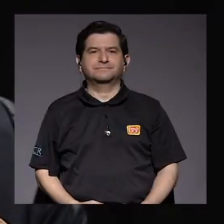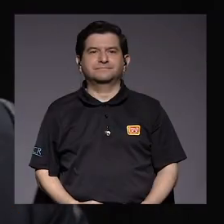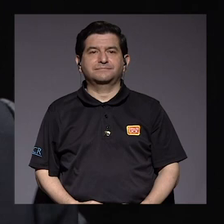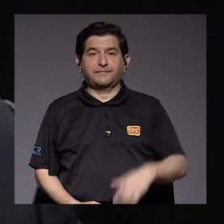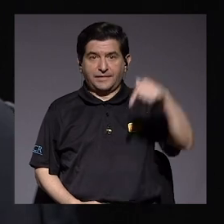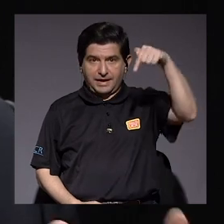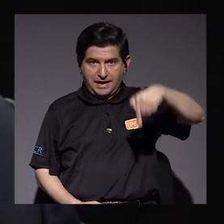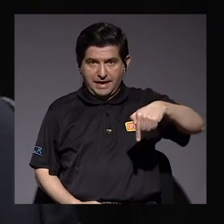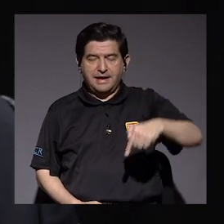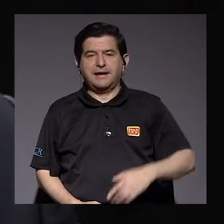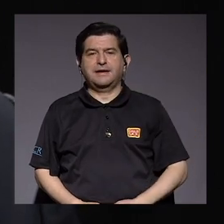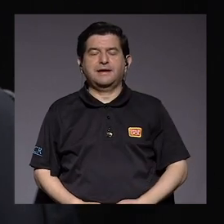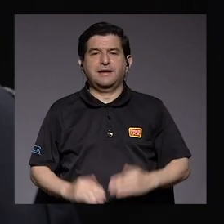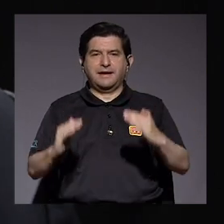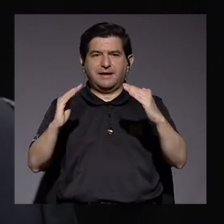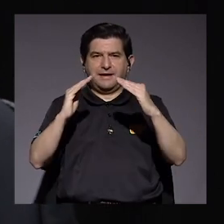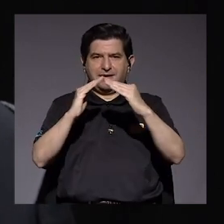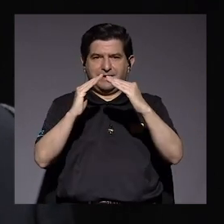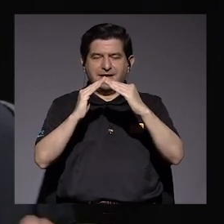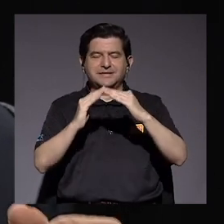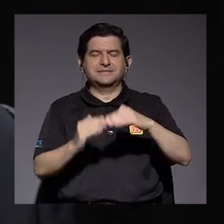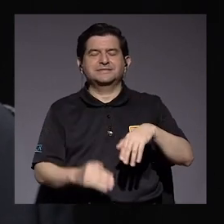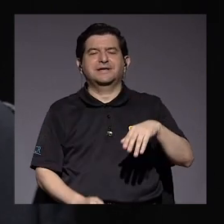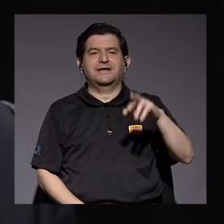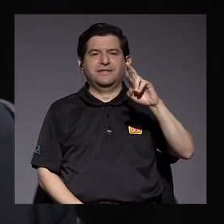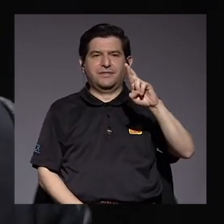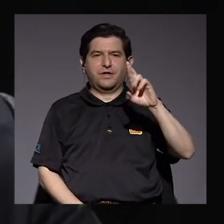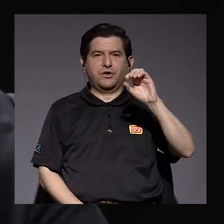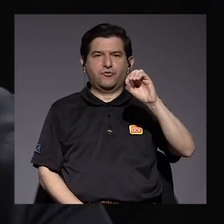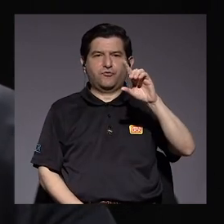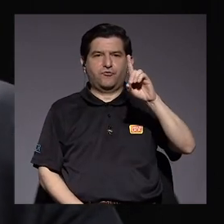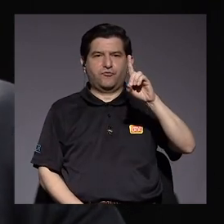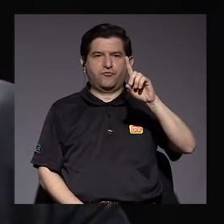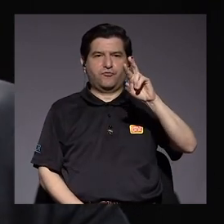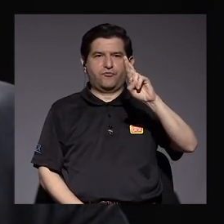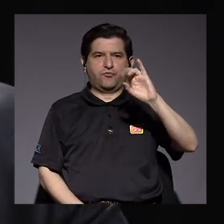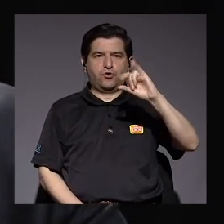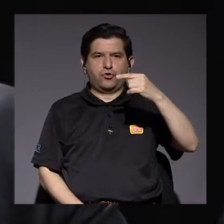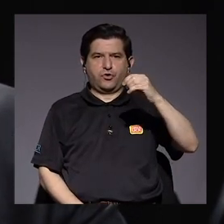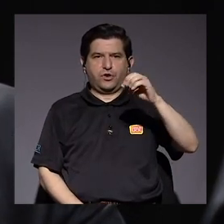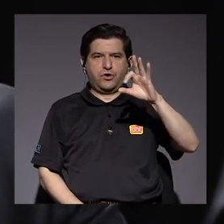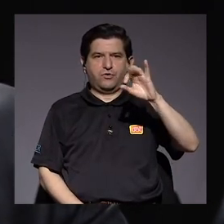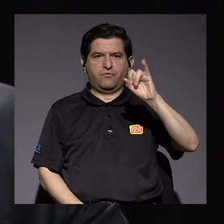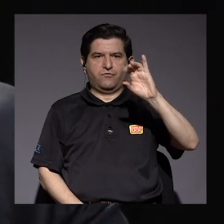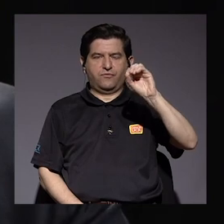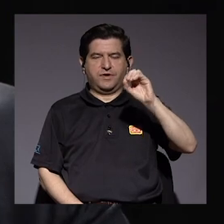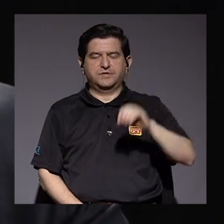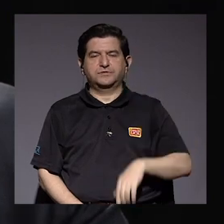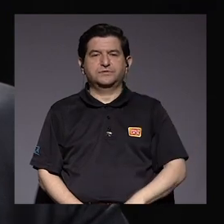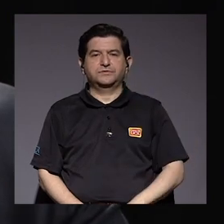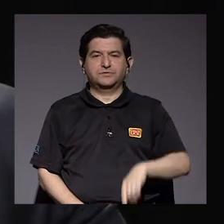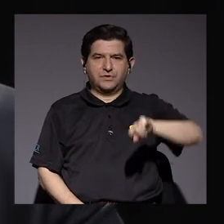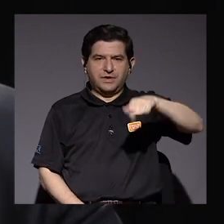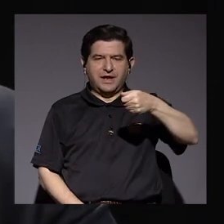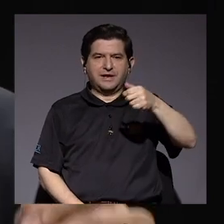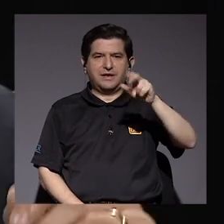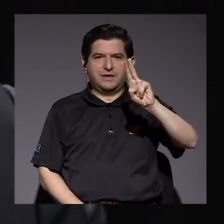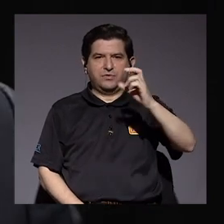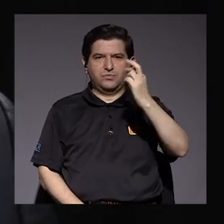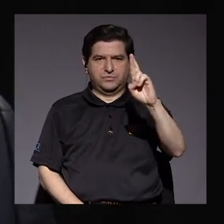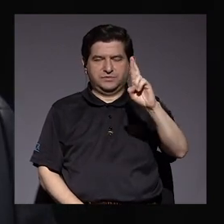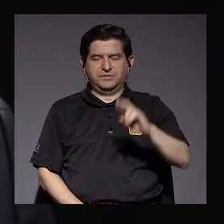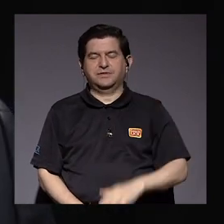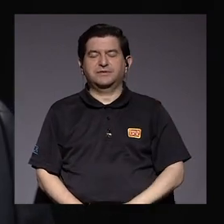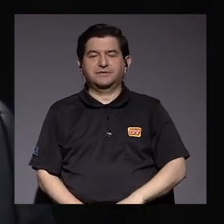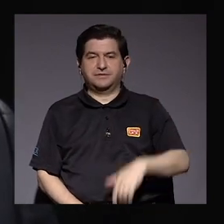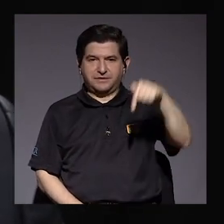estamos en la casa de don rodrigo facio en los estudios del canal quien su universidad de costa rica donde hacemos televisión con sentido y hoy conversa